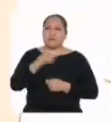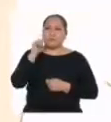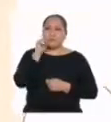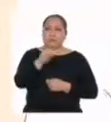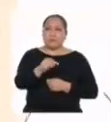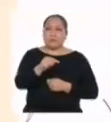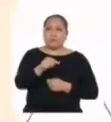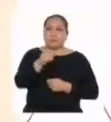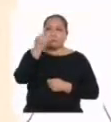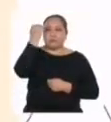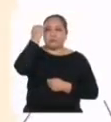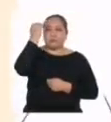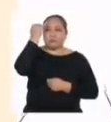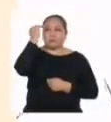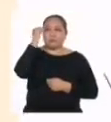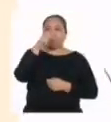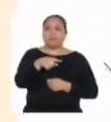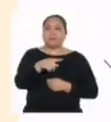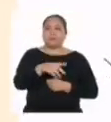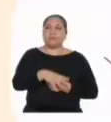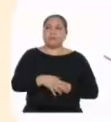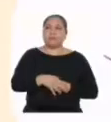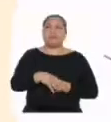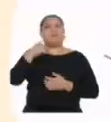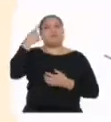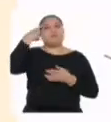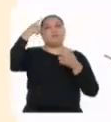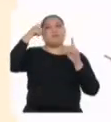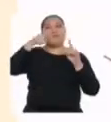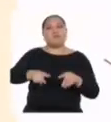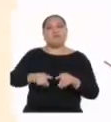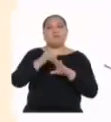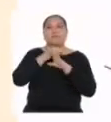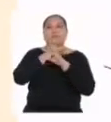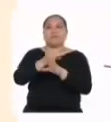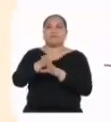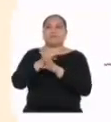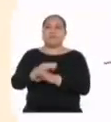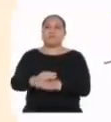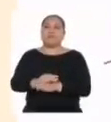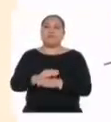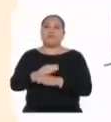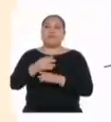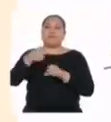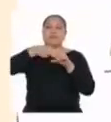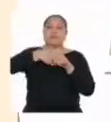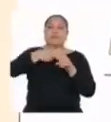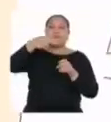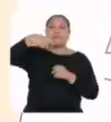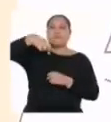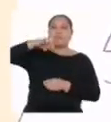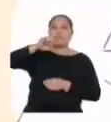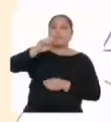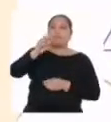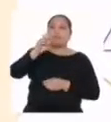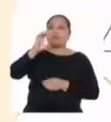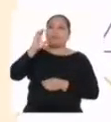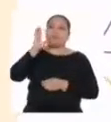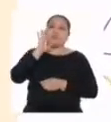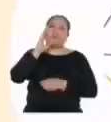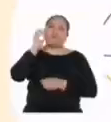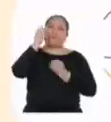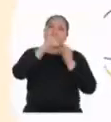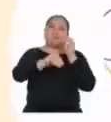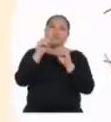Con esa misma determinación, se debería tomar decisiones para evitar los derrames de petróleo, que también amenazan